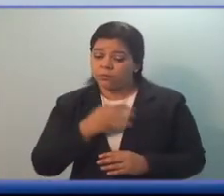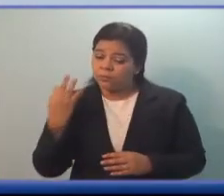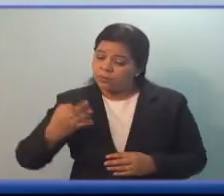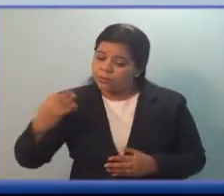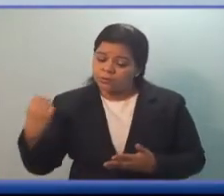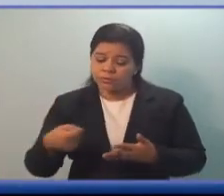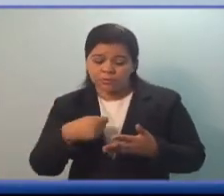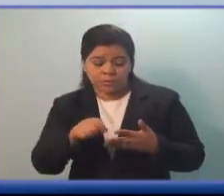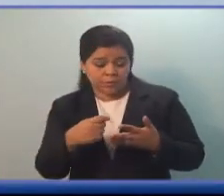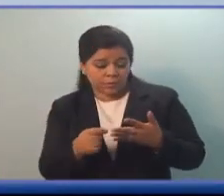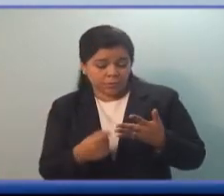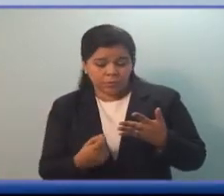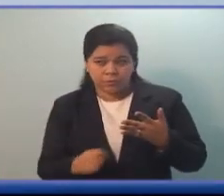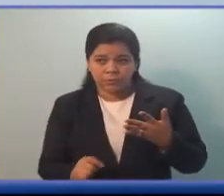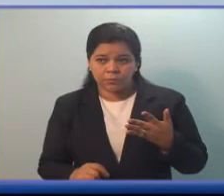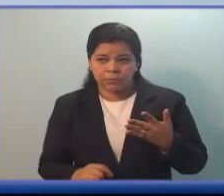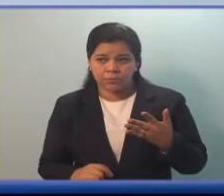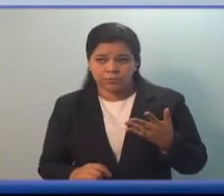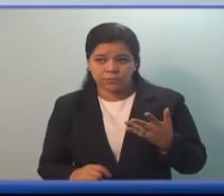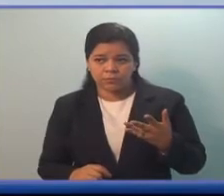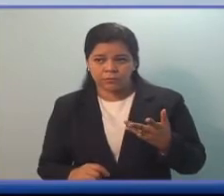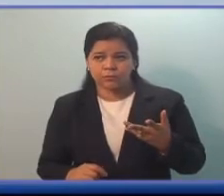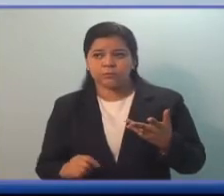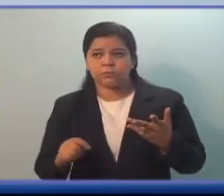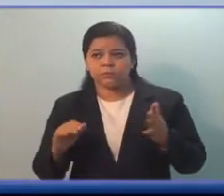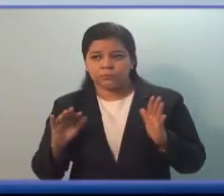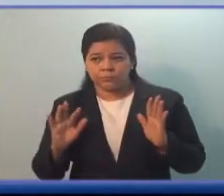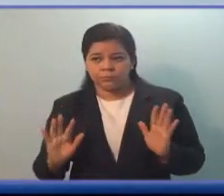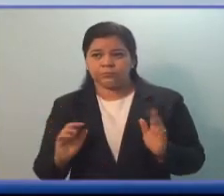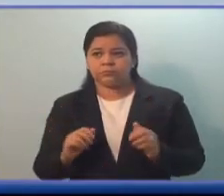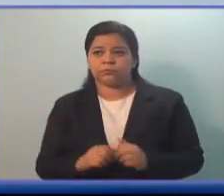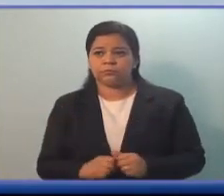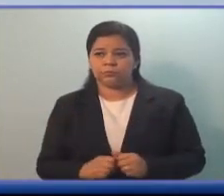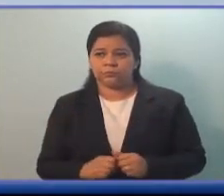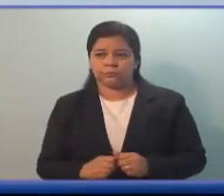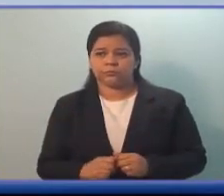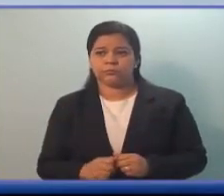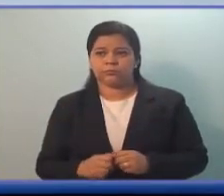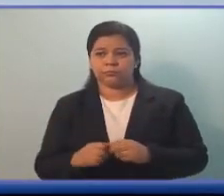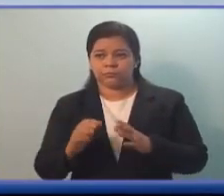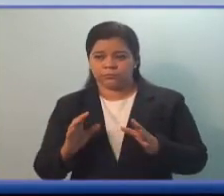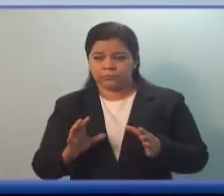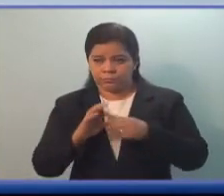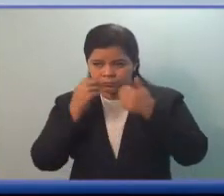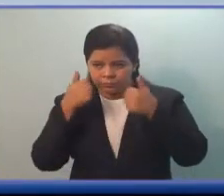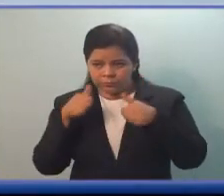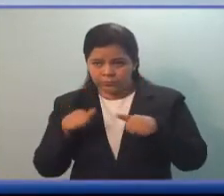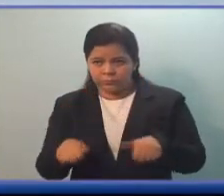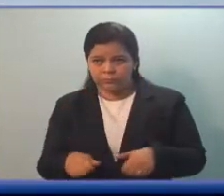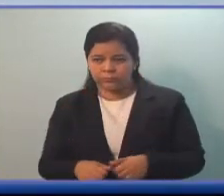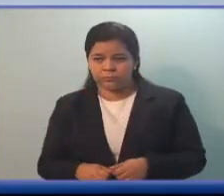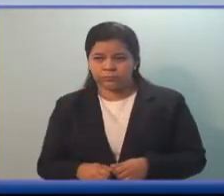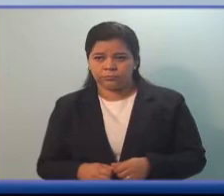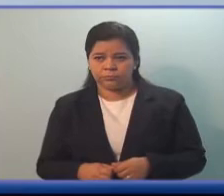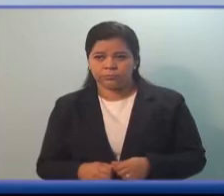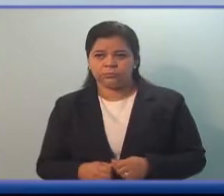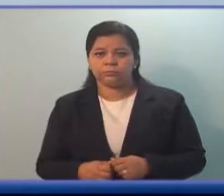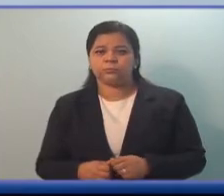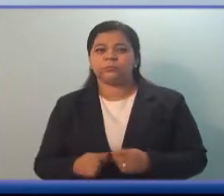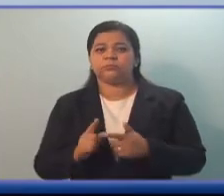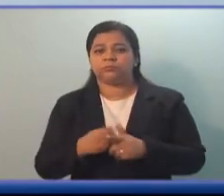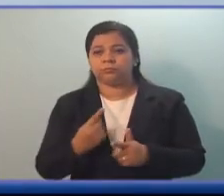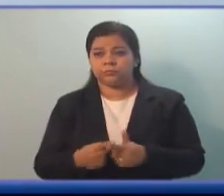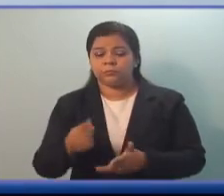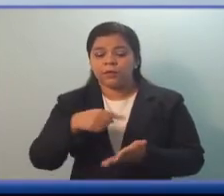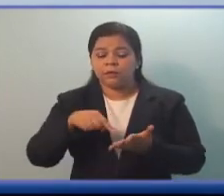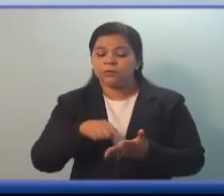revisando. Se tiene que también ver la situación de los centros judiciales integrados. Los centros